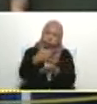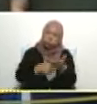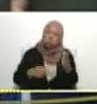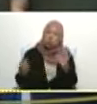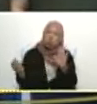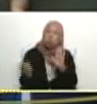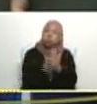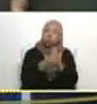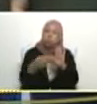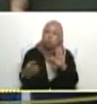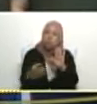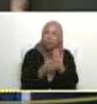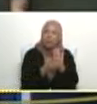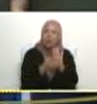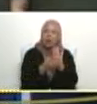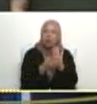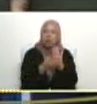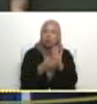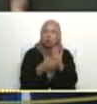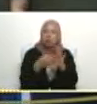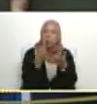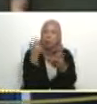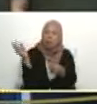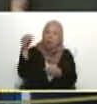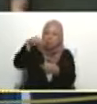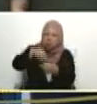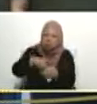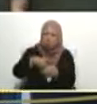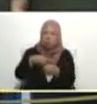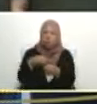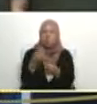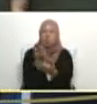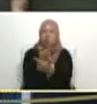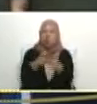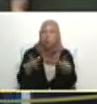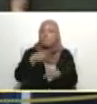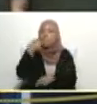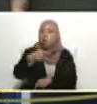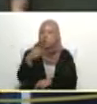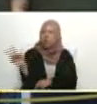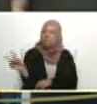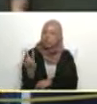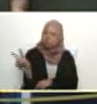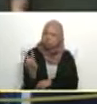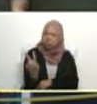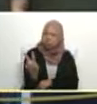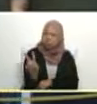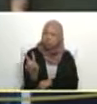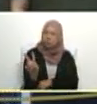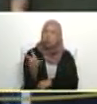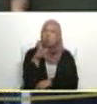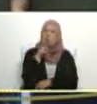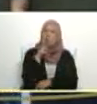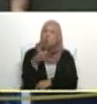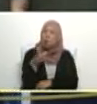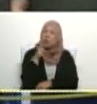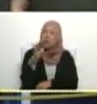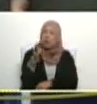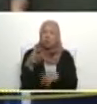golpismo, el injerencismo e intervencionismo en Venezuela. Perversos